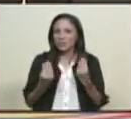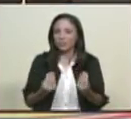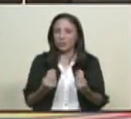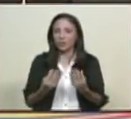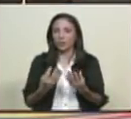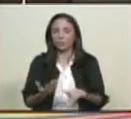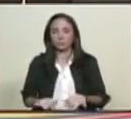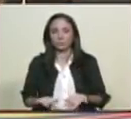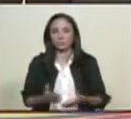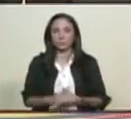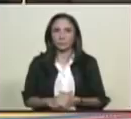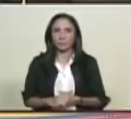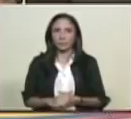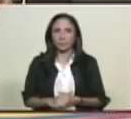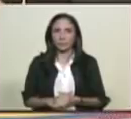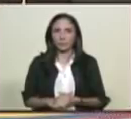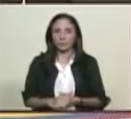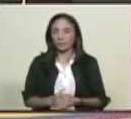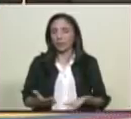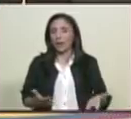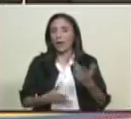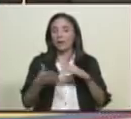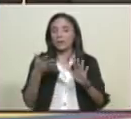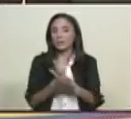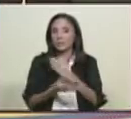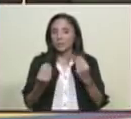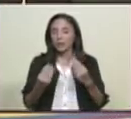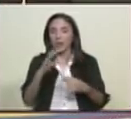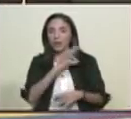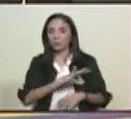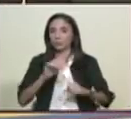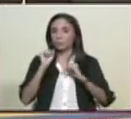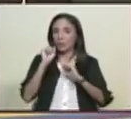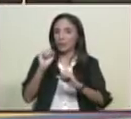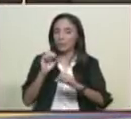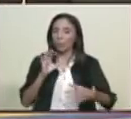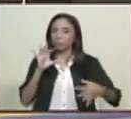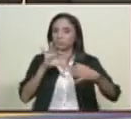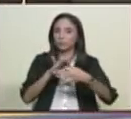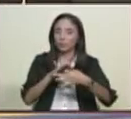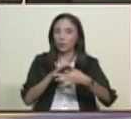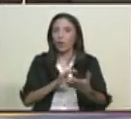que es el concepto base del socialismo, si lo vemos desde el punto de vista